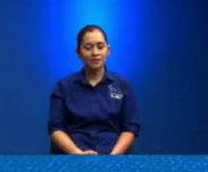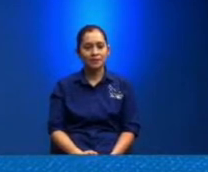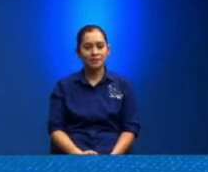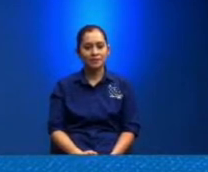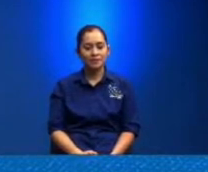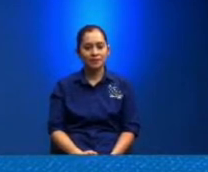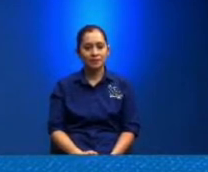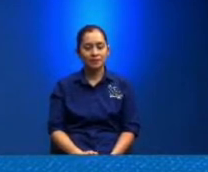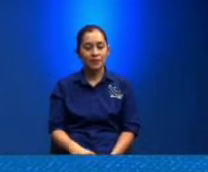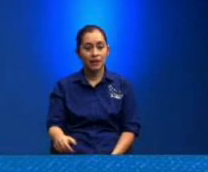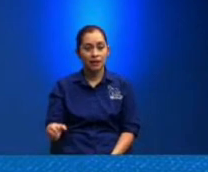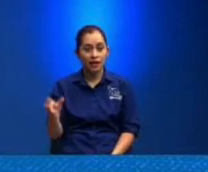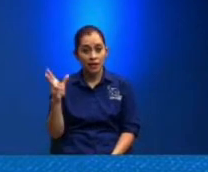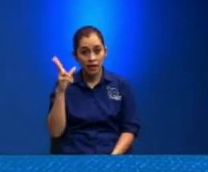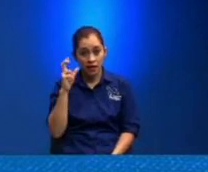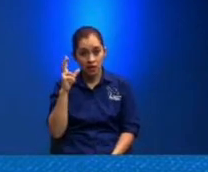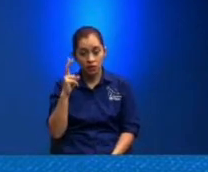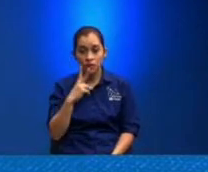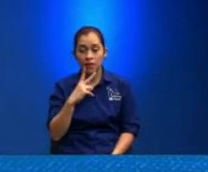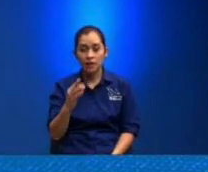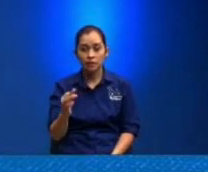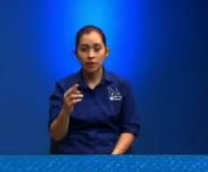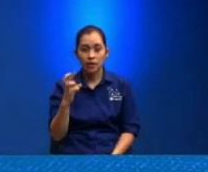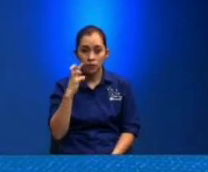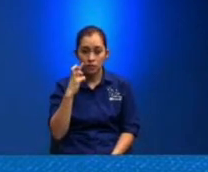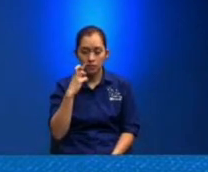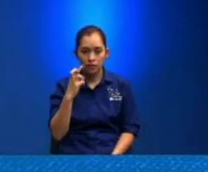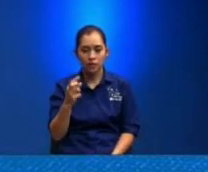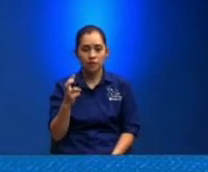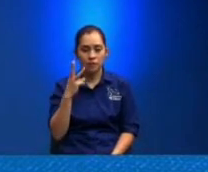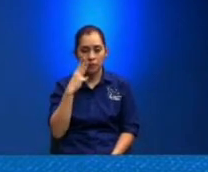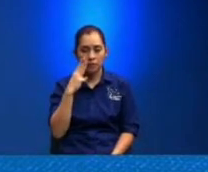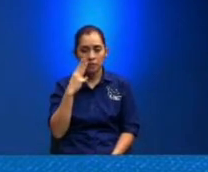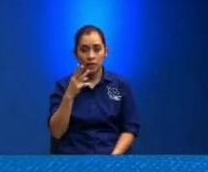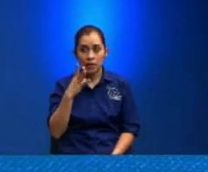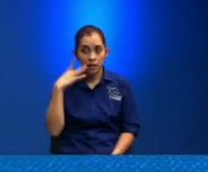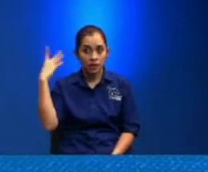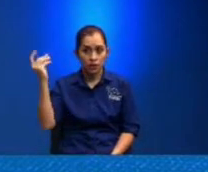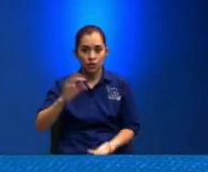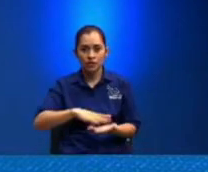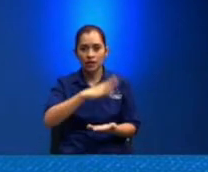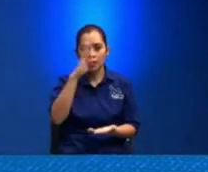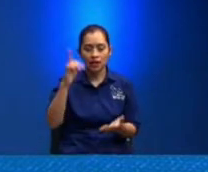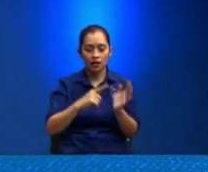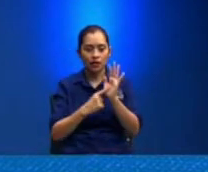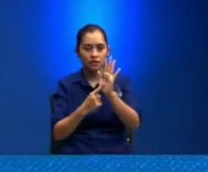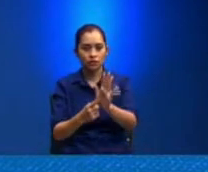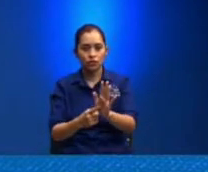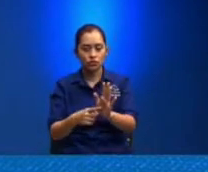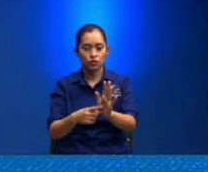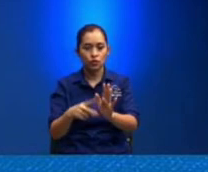escuchadme hermanos y padres el dios de la gloria apareció a nuestro padre abraham cuando estaba en mesopotamia es decir pour